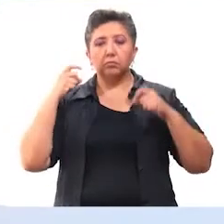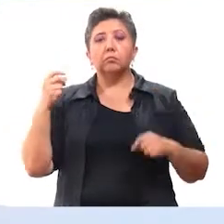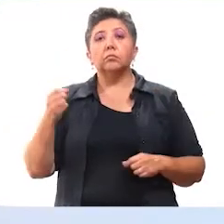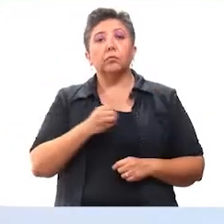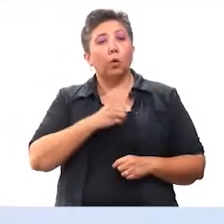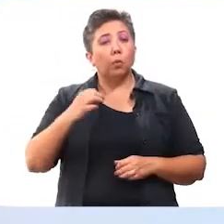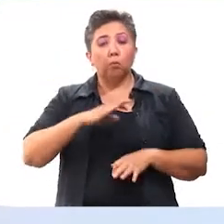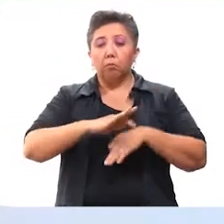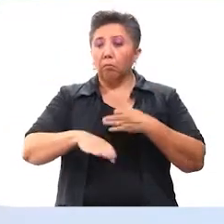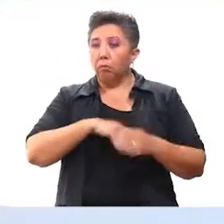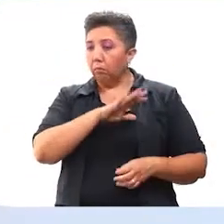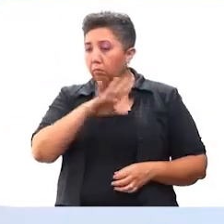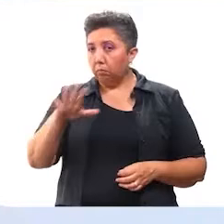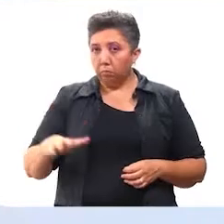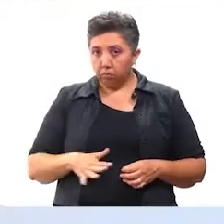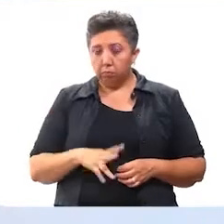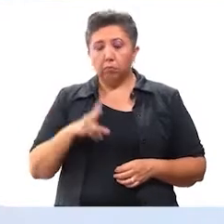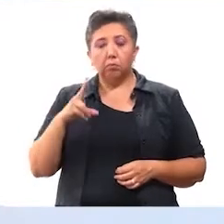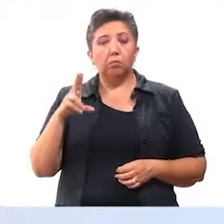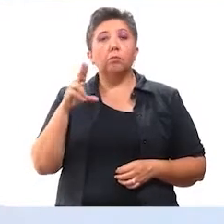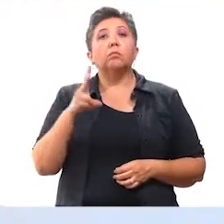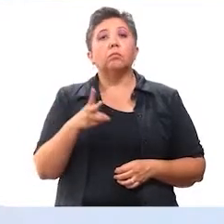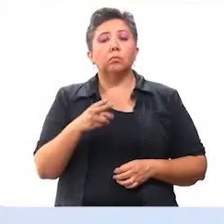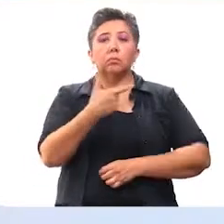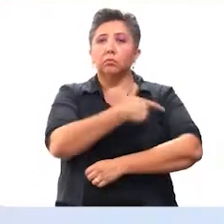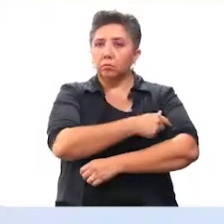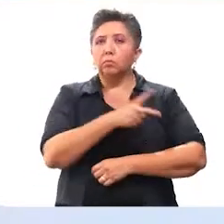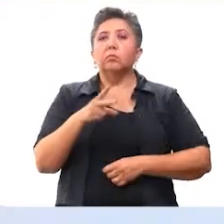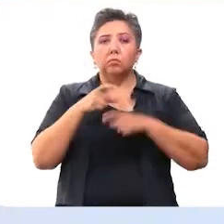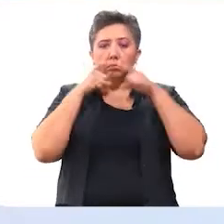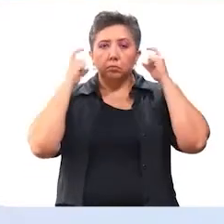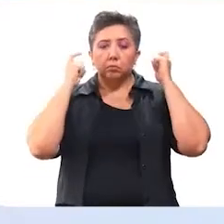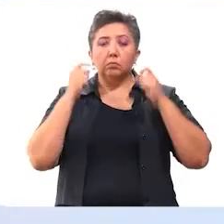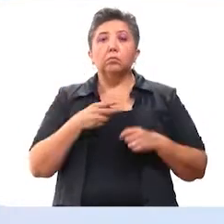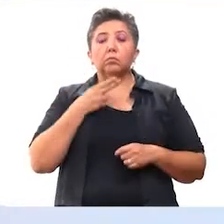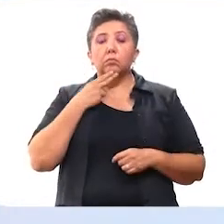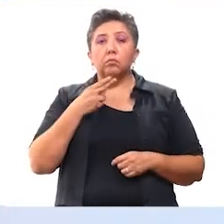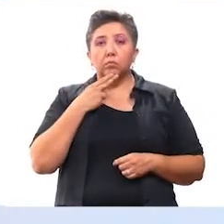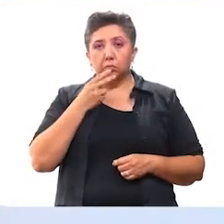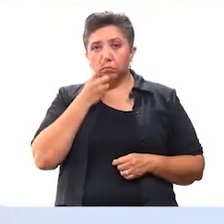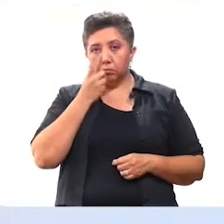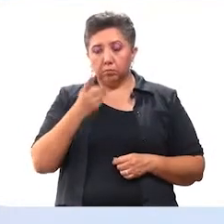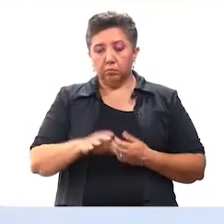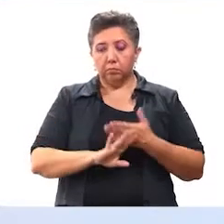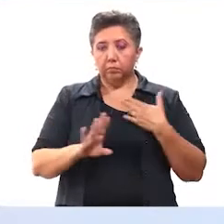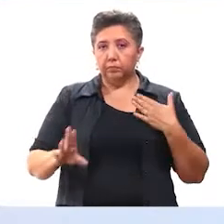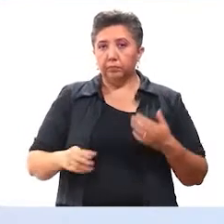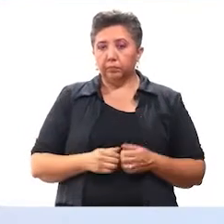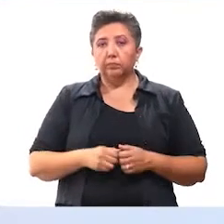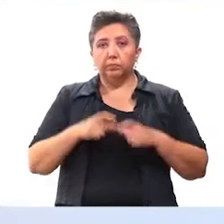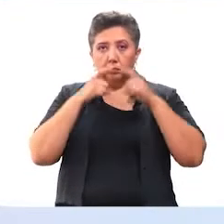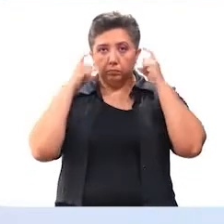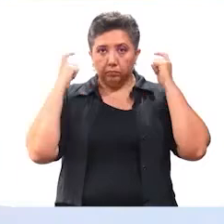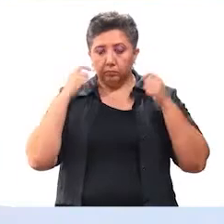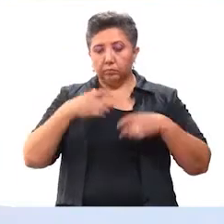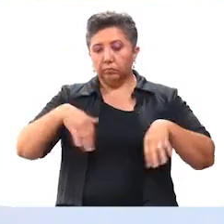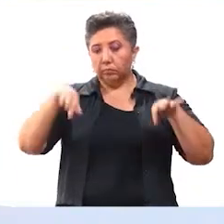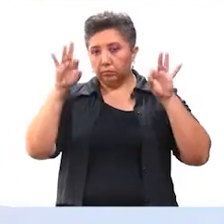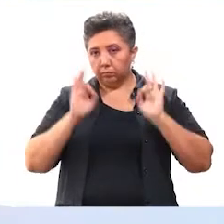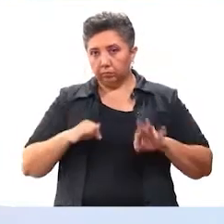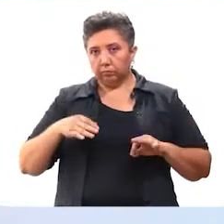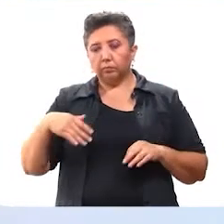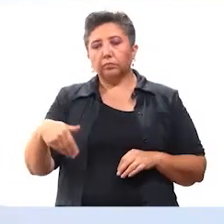cubrebocas para toda la población, incluso la vacunada, y se recomienda a la población evitar el uso de cubrebocas de tela